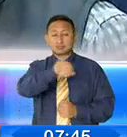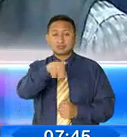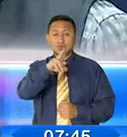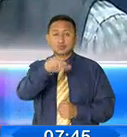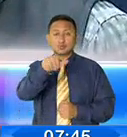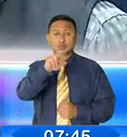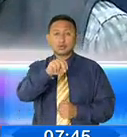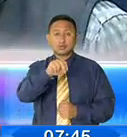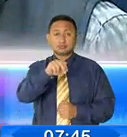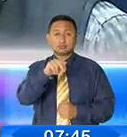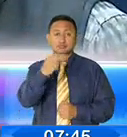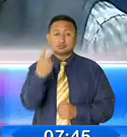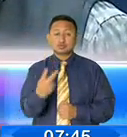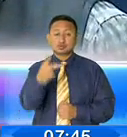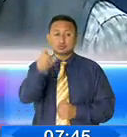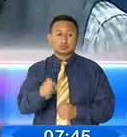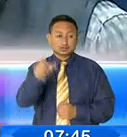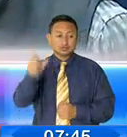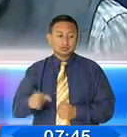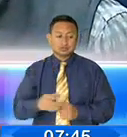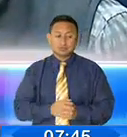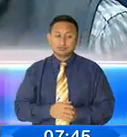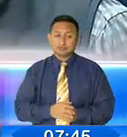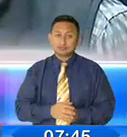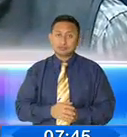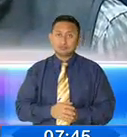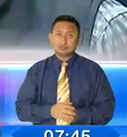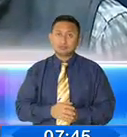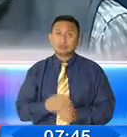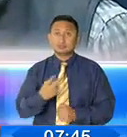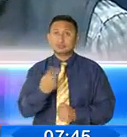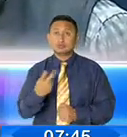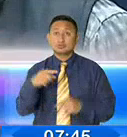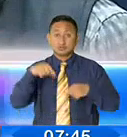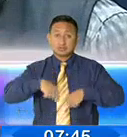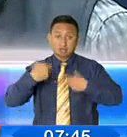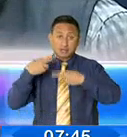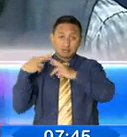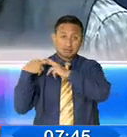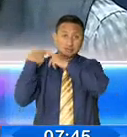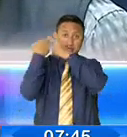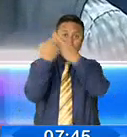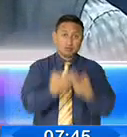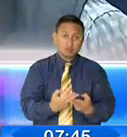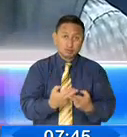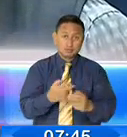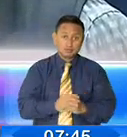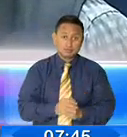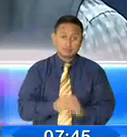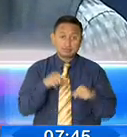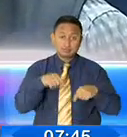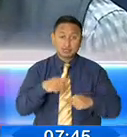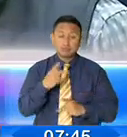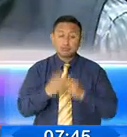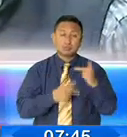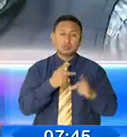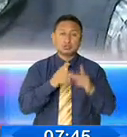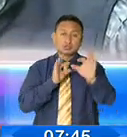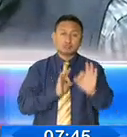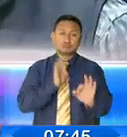son las dos personas a las que les he encargado llevar a cabo el proceso de